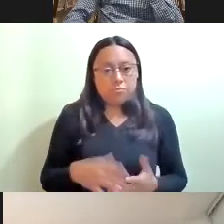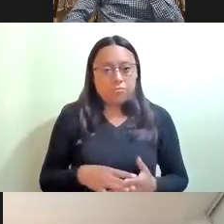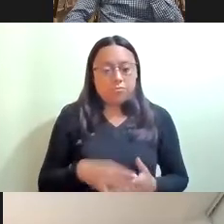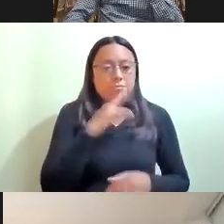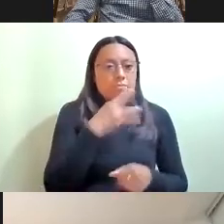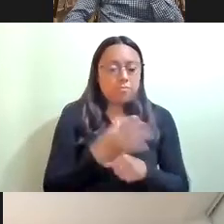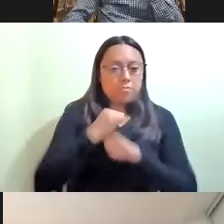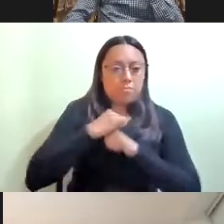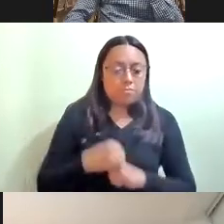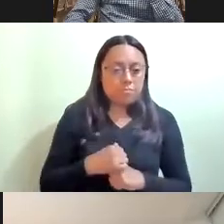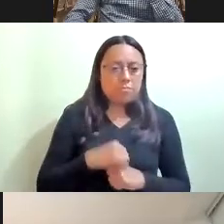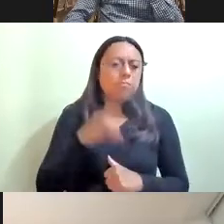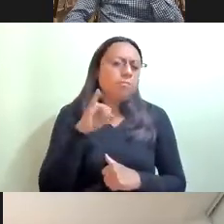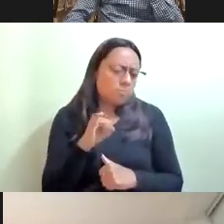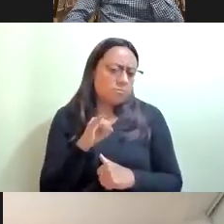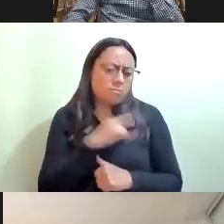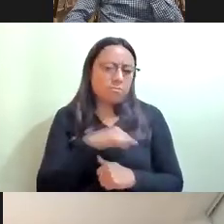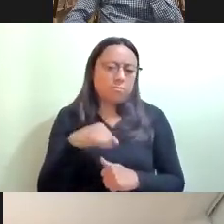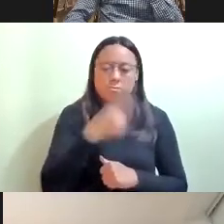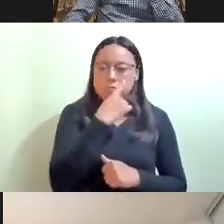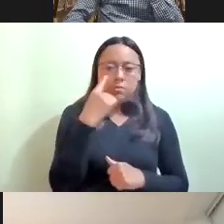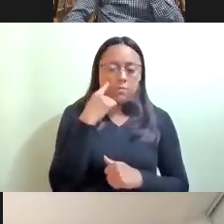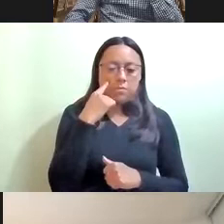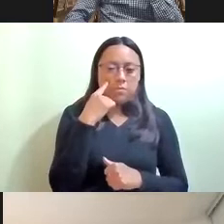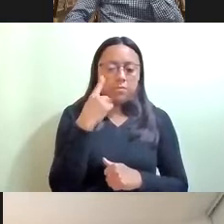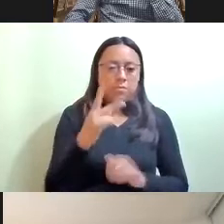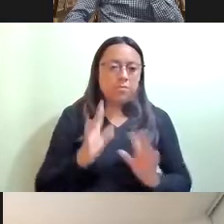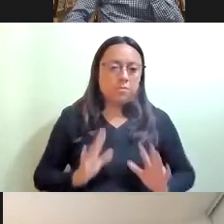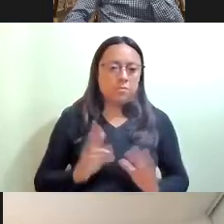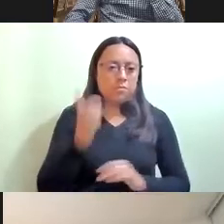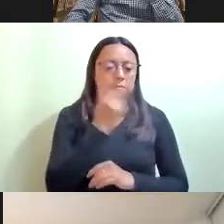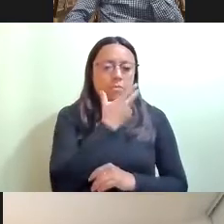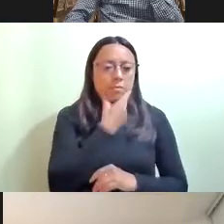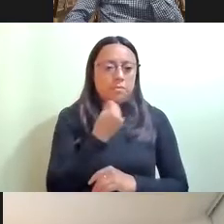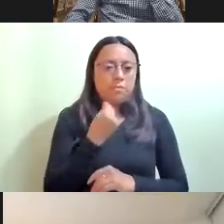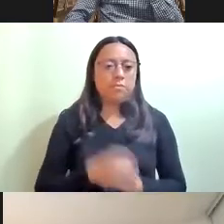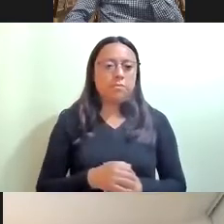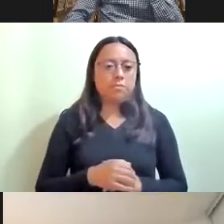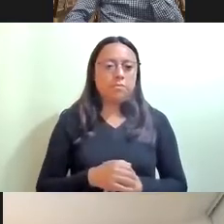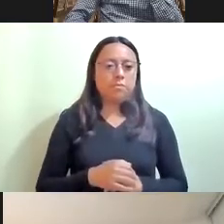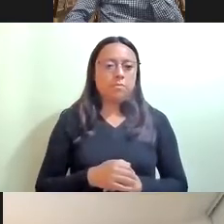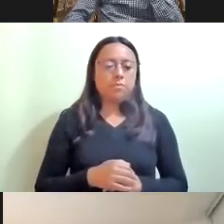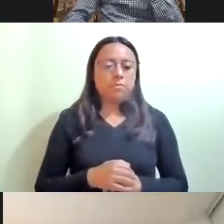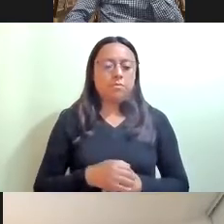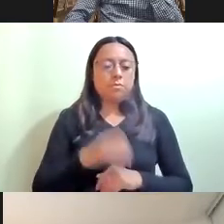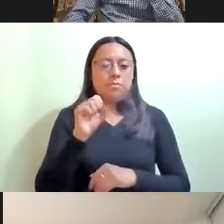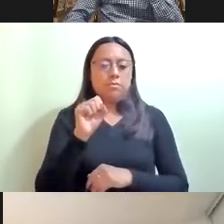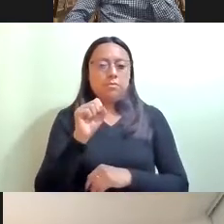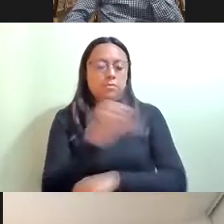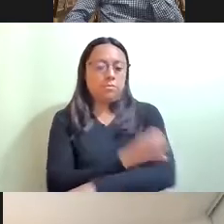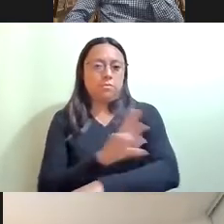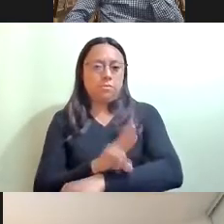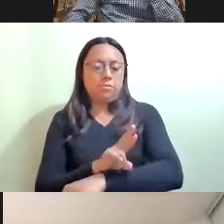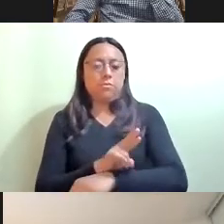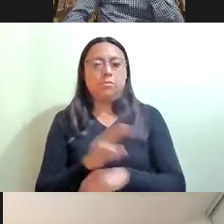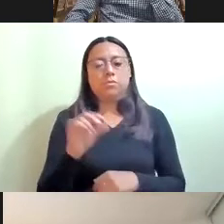facultades, claro, estamos dando un punto de vista, el diputado subcoordinador de Acción Nacional está